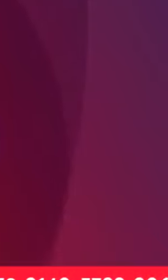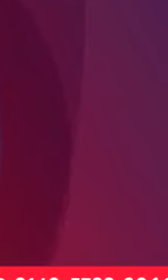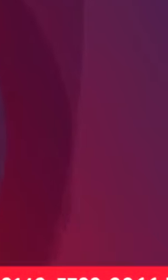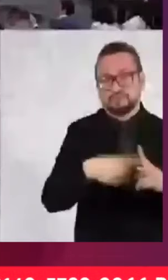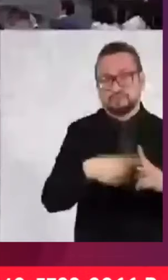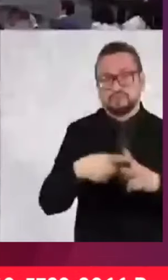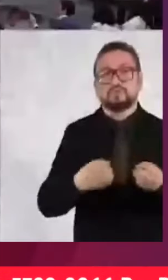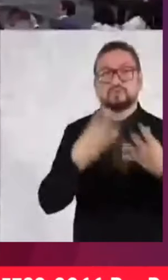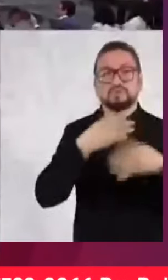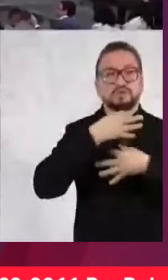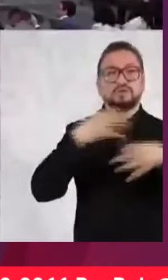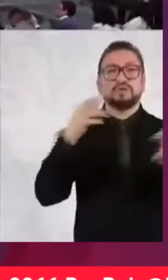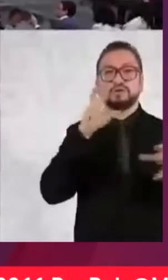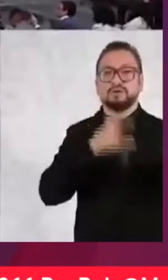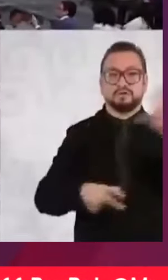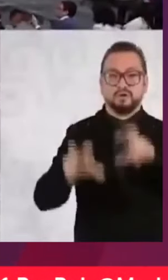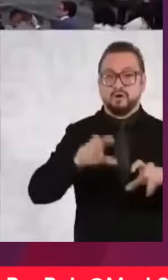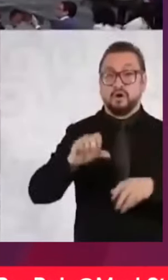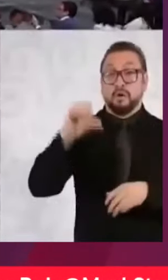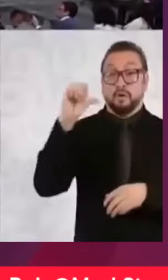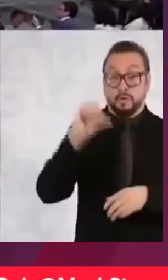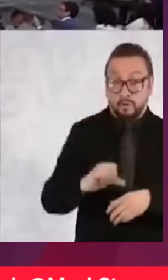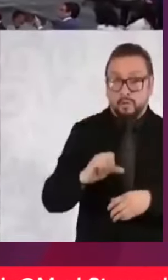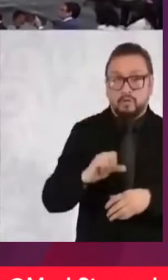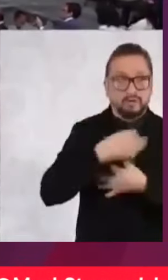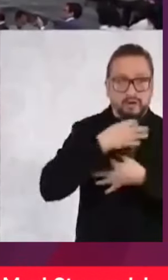inversiones. Los de inversión que hoy tuvimos